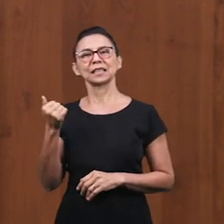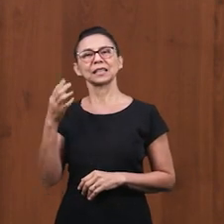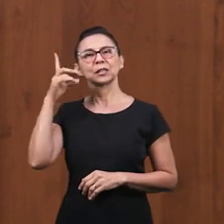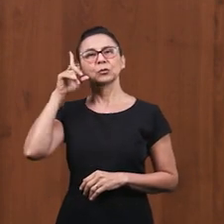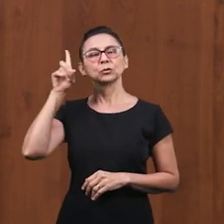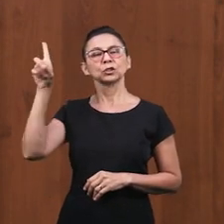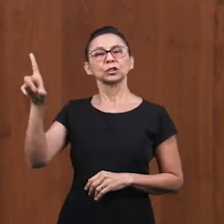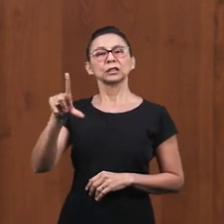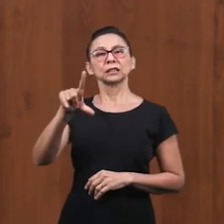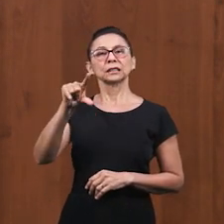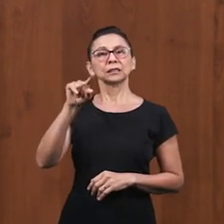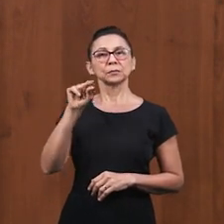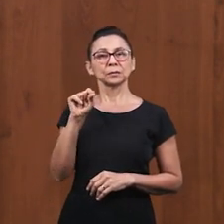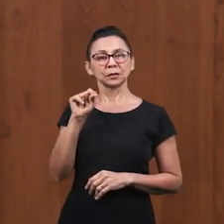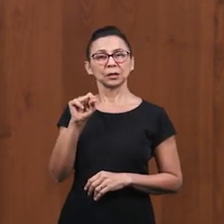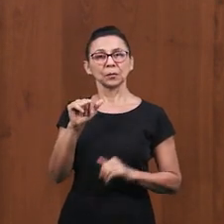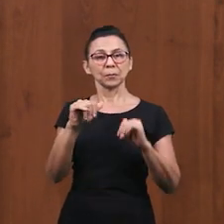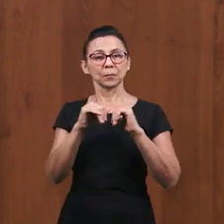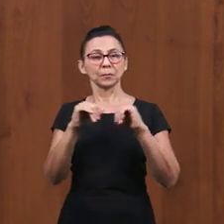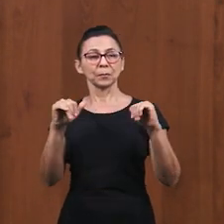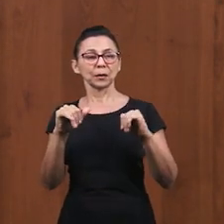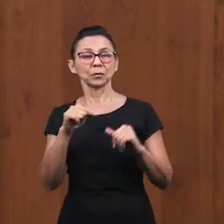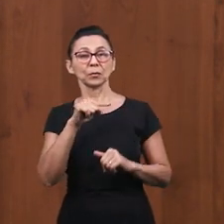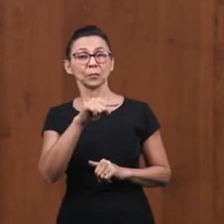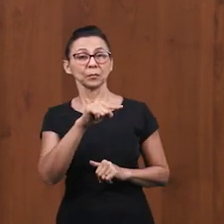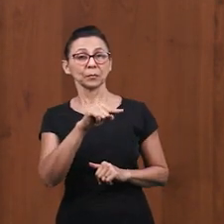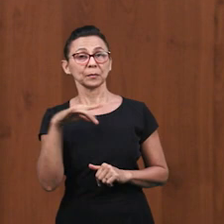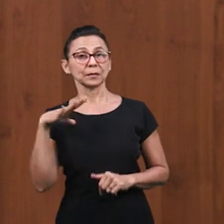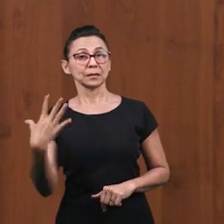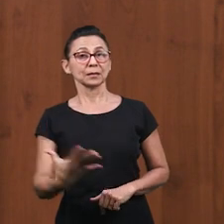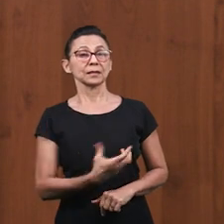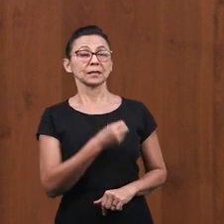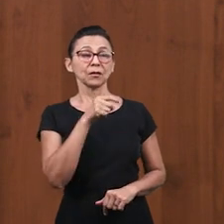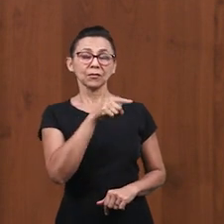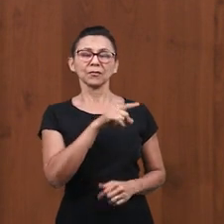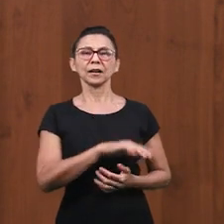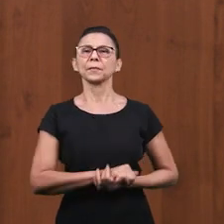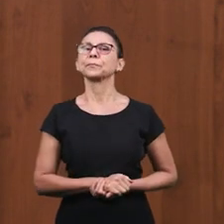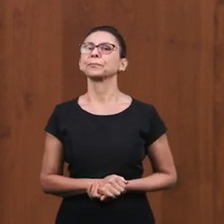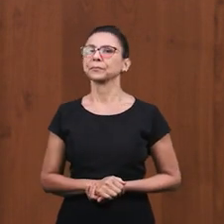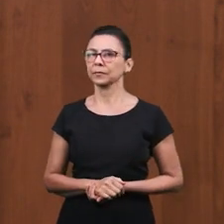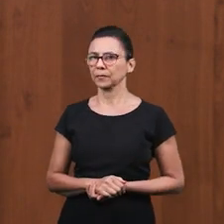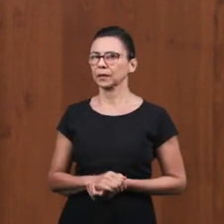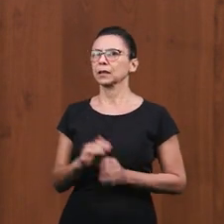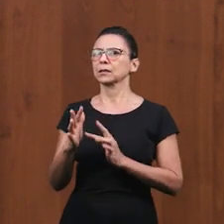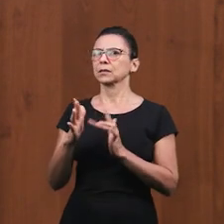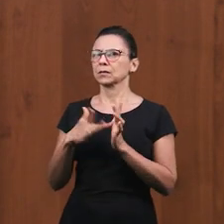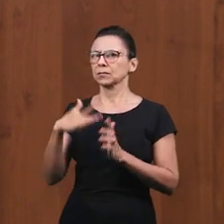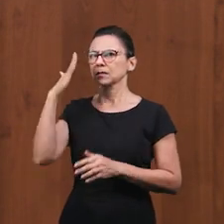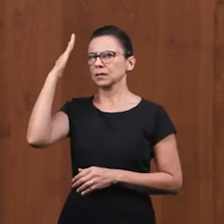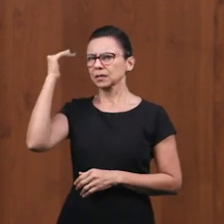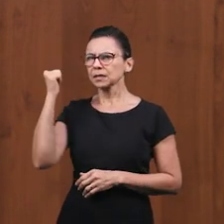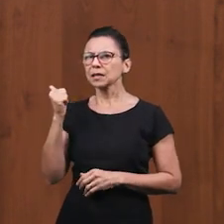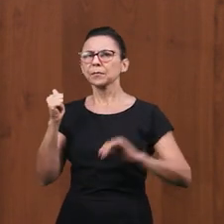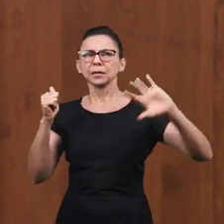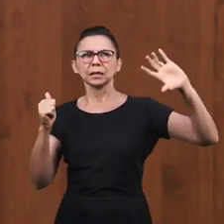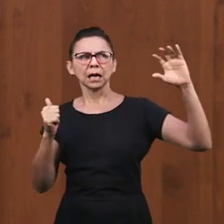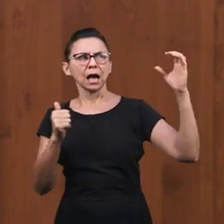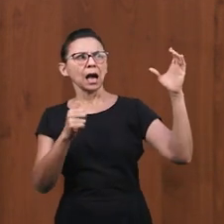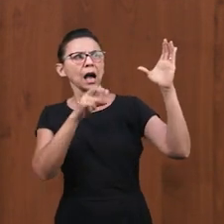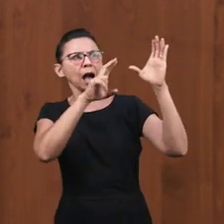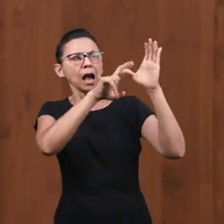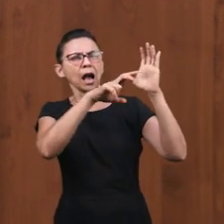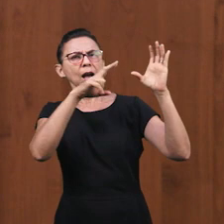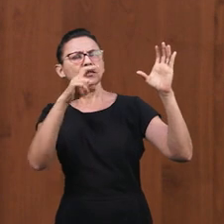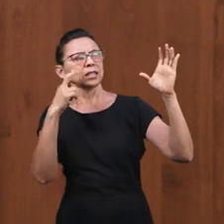día de salvación para Zaqueo. Jesús sabía que él entraría en la ciudad de Jericó y se encontraría con ese